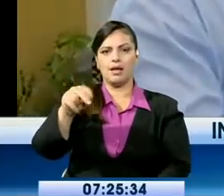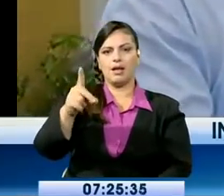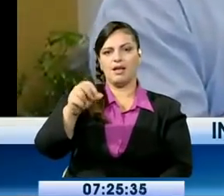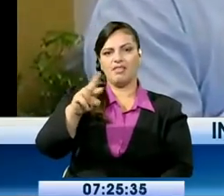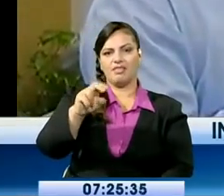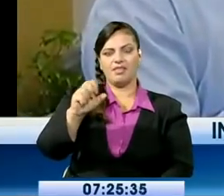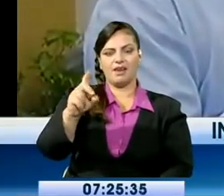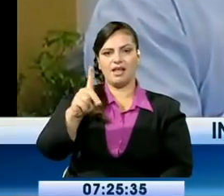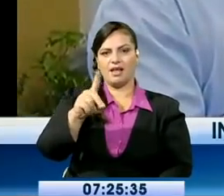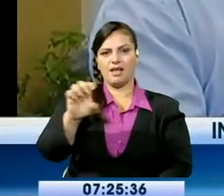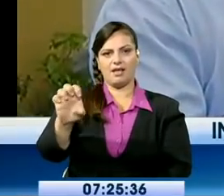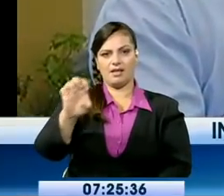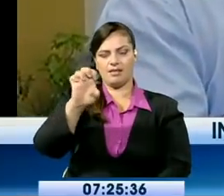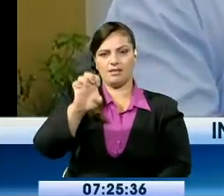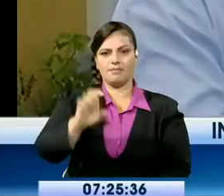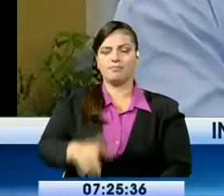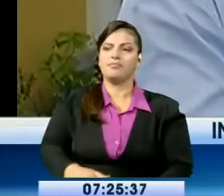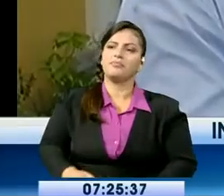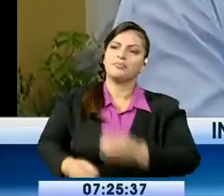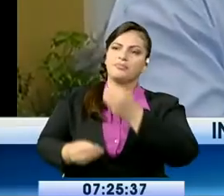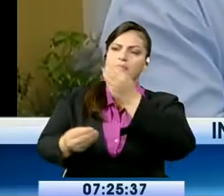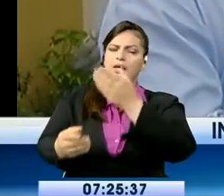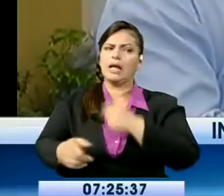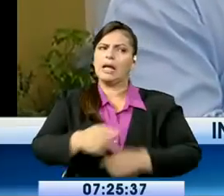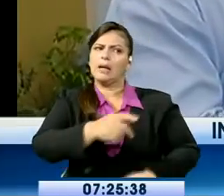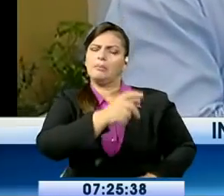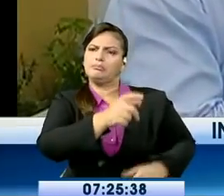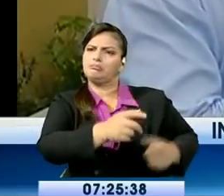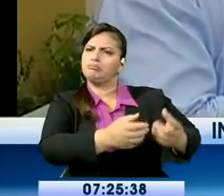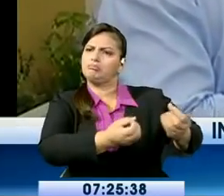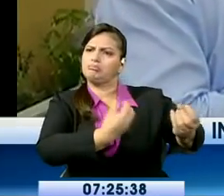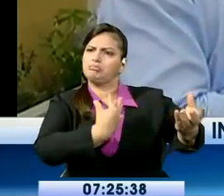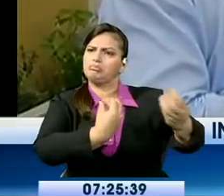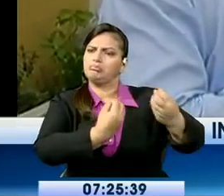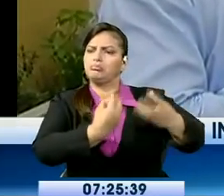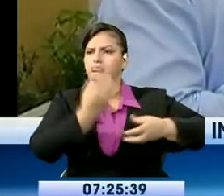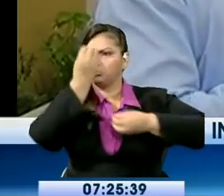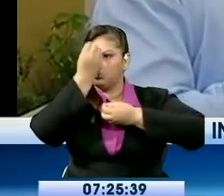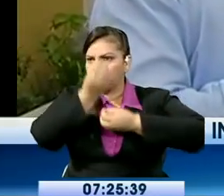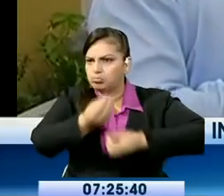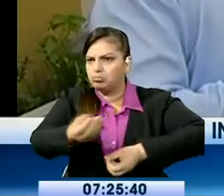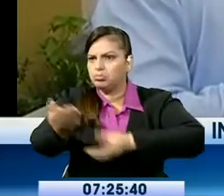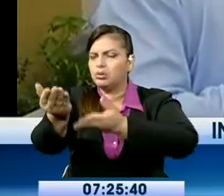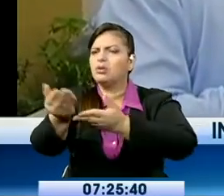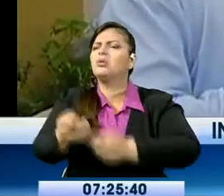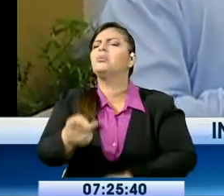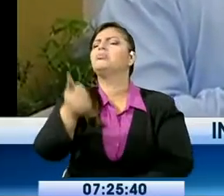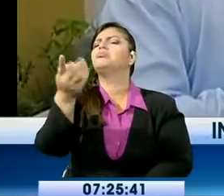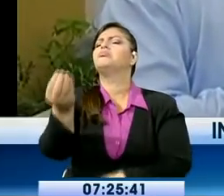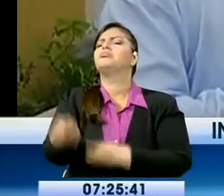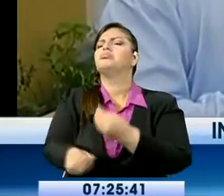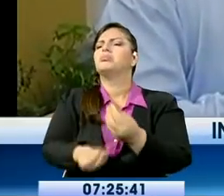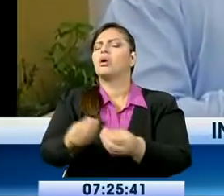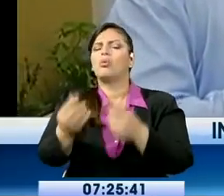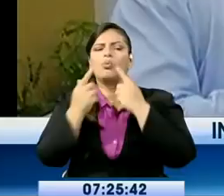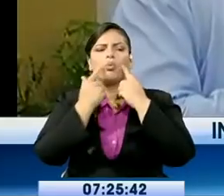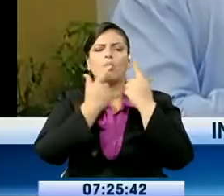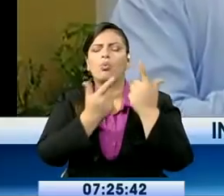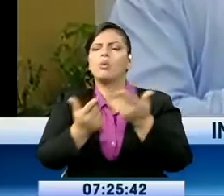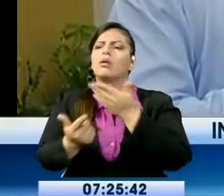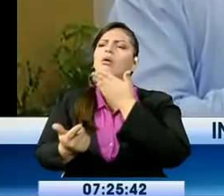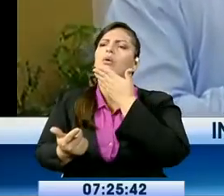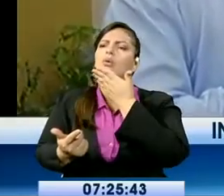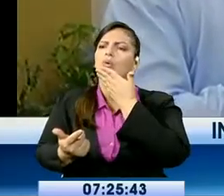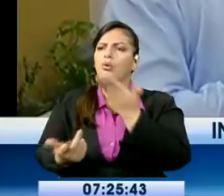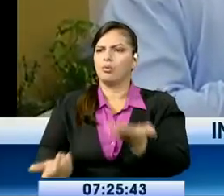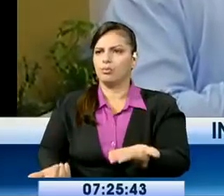por parte de los habitantes. ¿Cuál es esa respuesta por parte de la policía? Ellos manifiestan que simplemente por salir a tomar el bus,